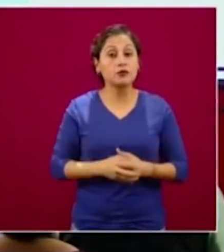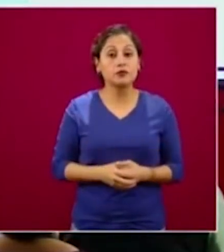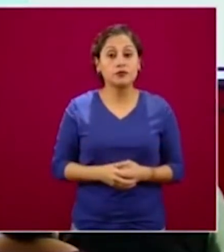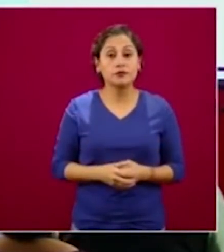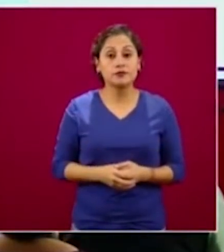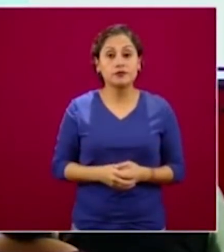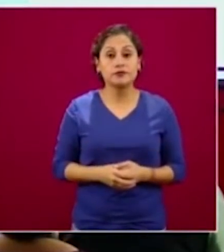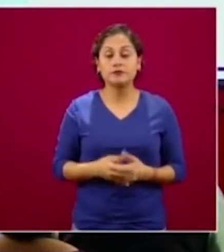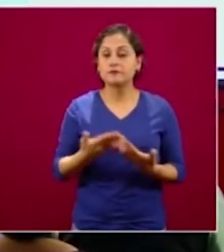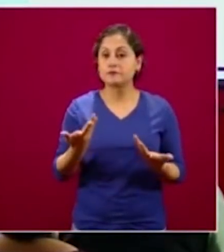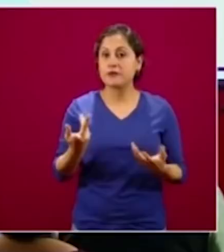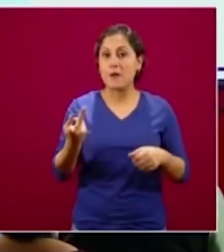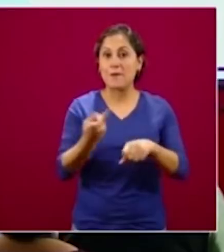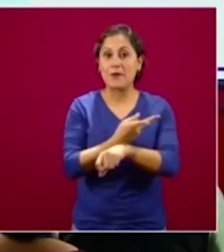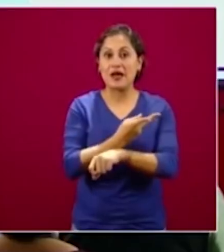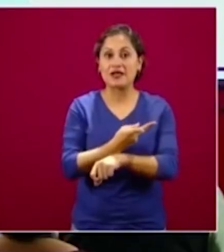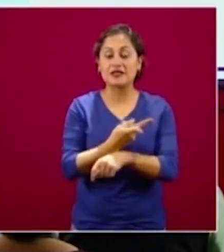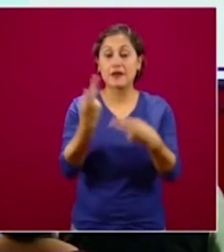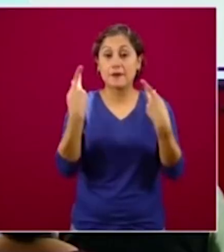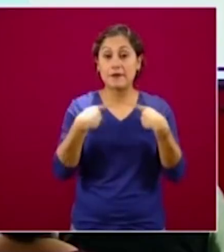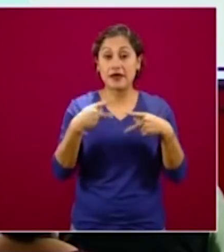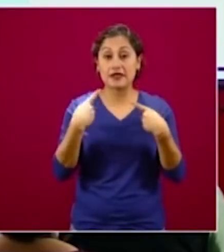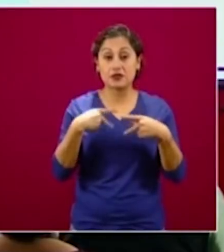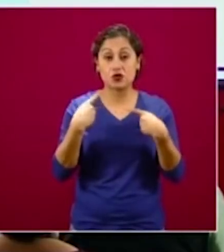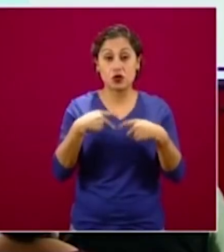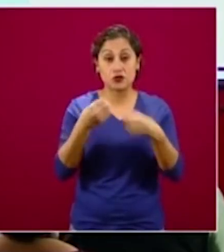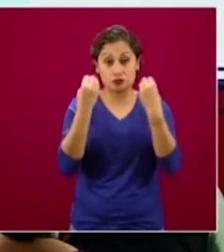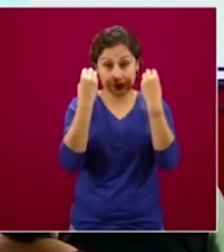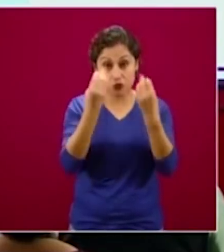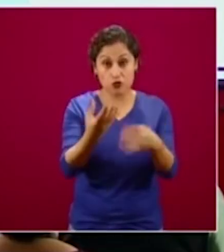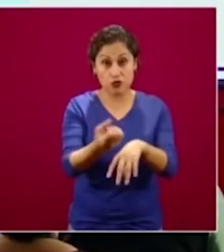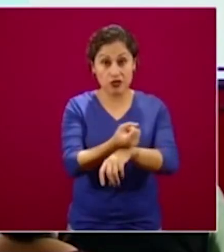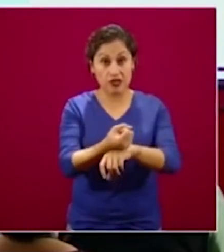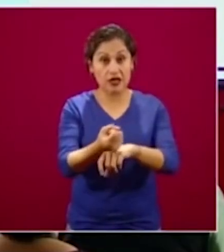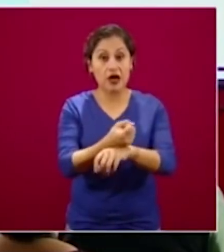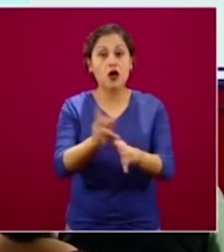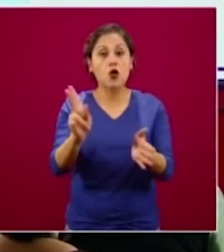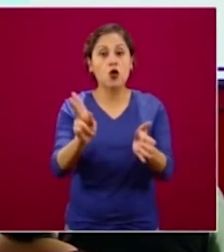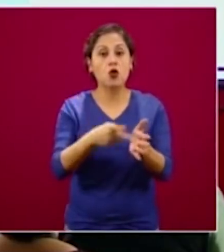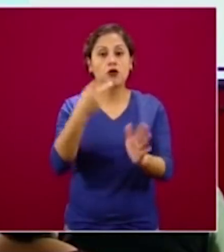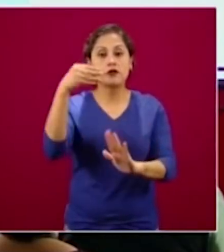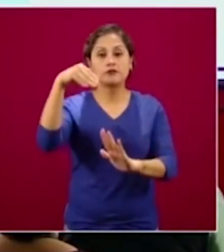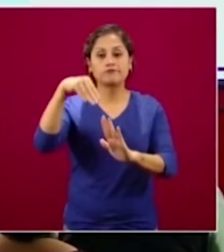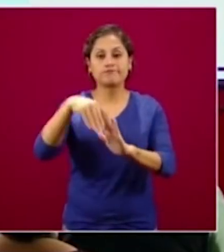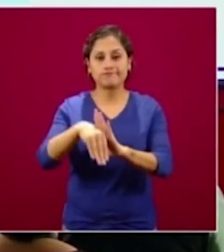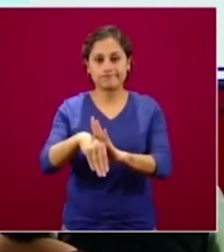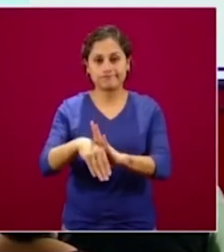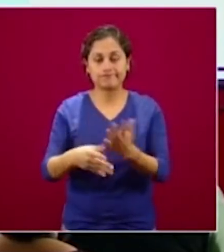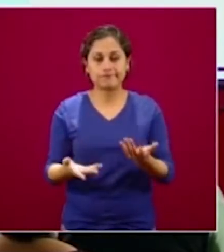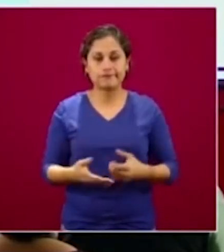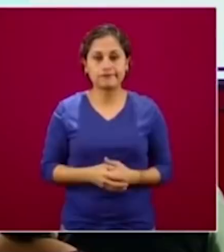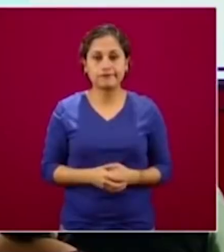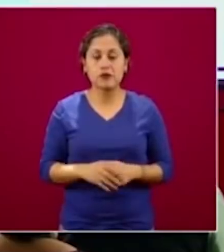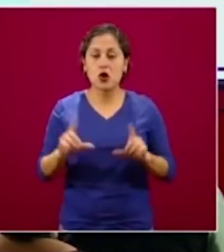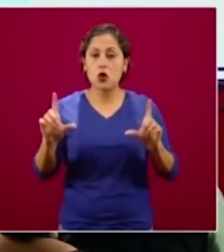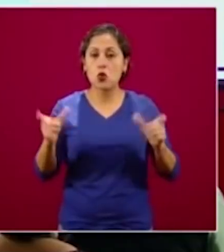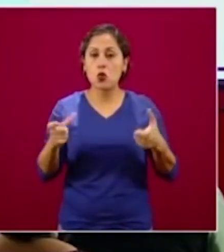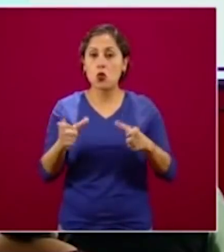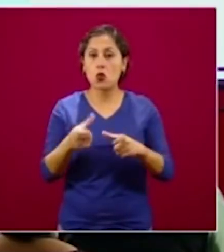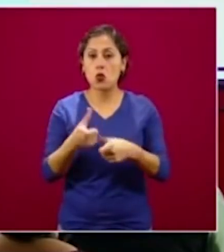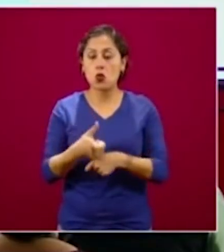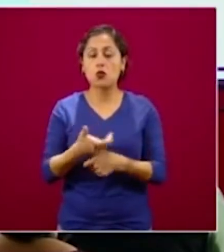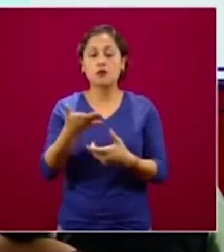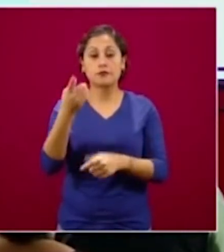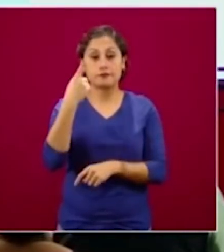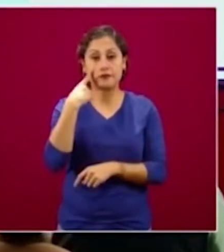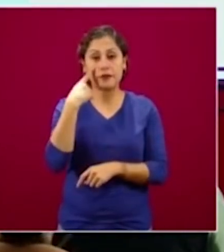precisamente porque el flujo de donantes nuevamente ha comenzado a disminuir. En el mes de abril se echaron a